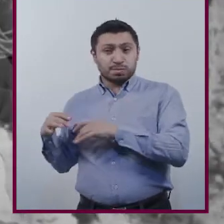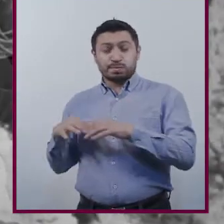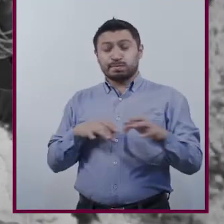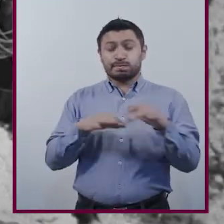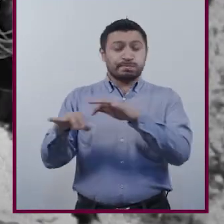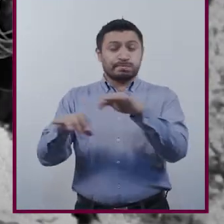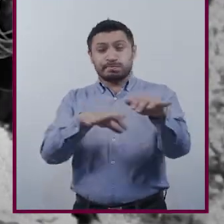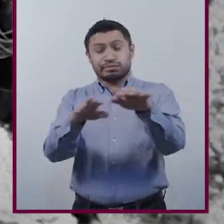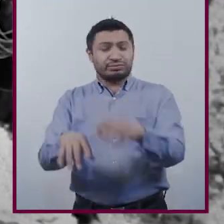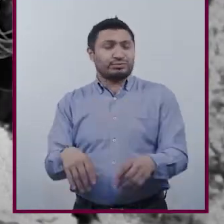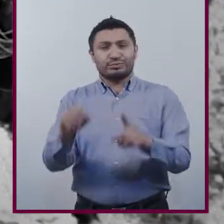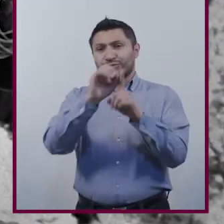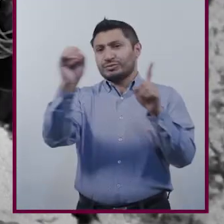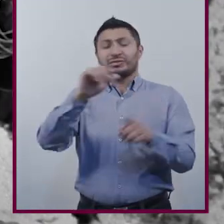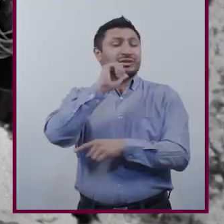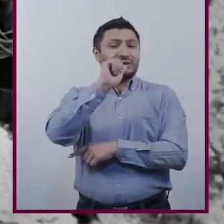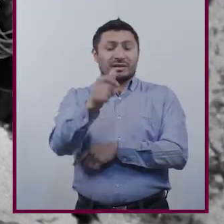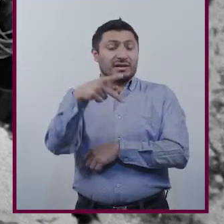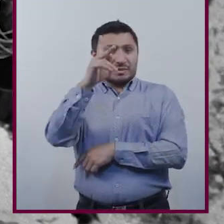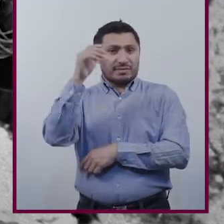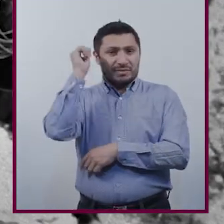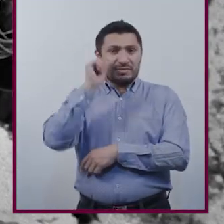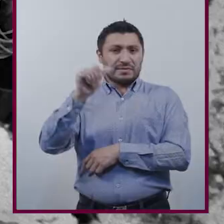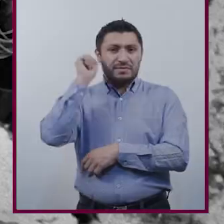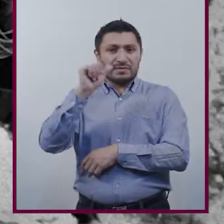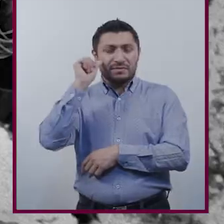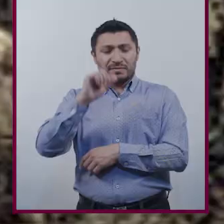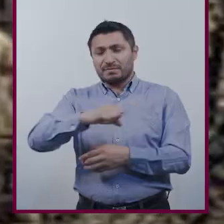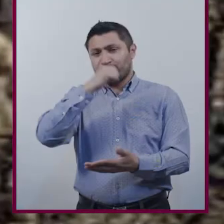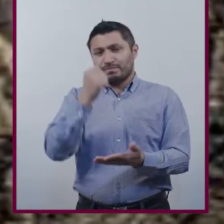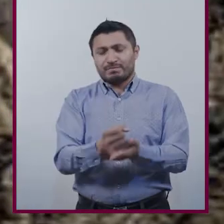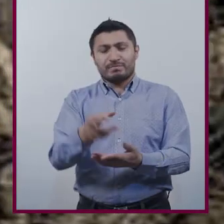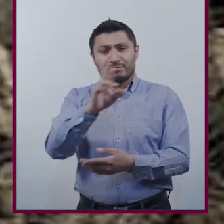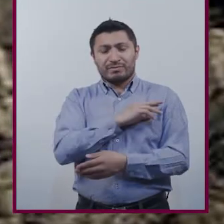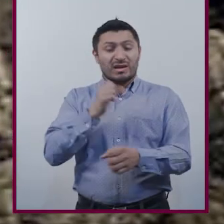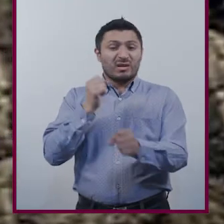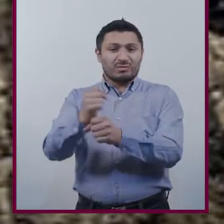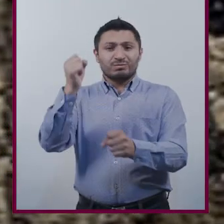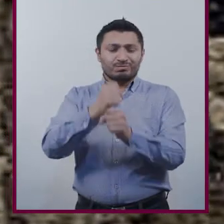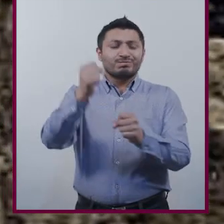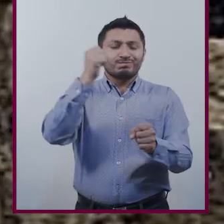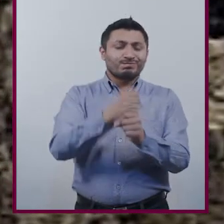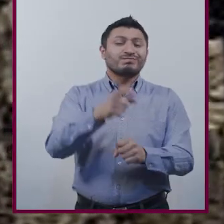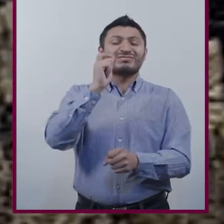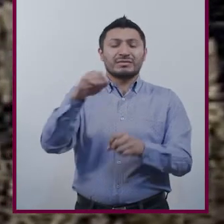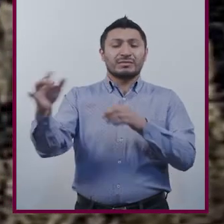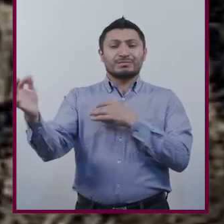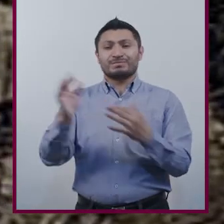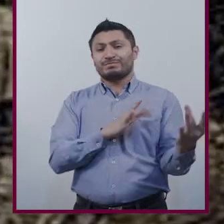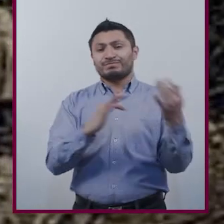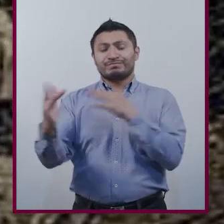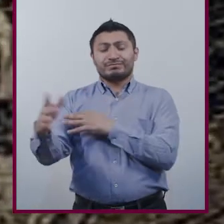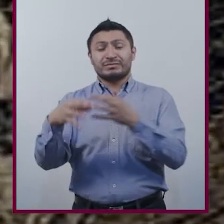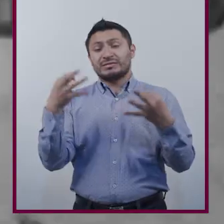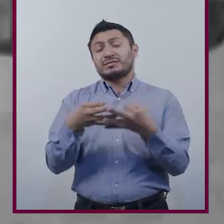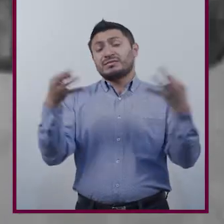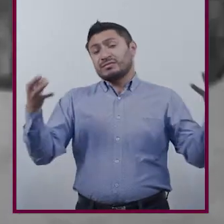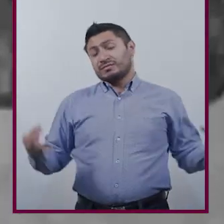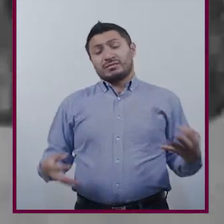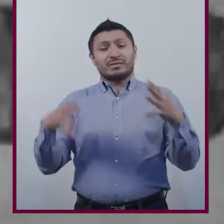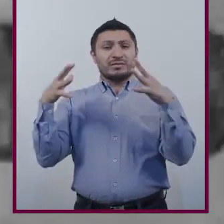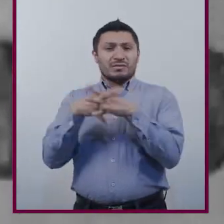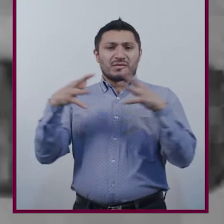un orden definido, pero en todo momento con un sello particular de violencia, que iba y venía entre el terreno de lucha y